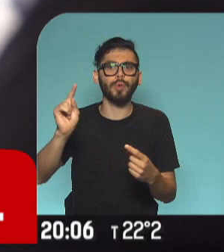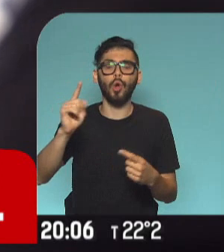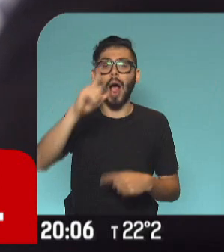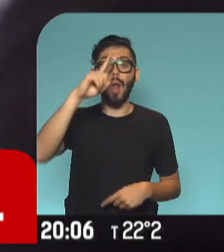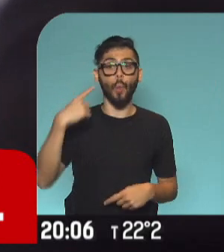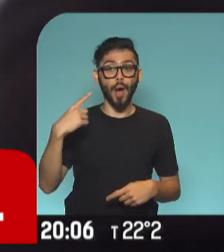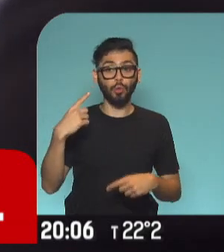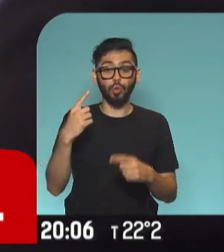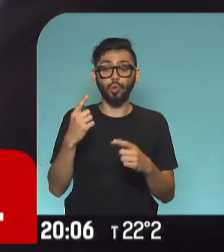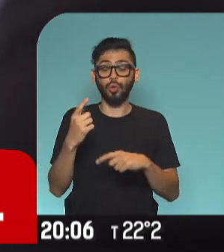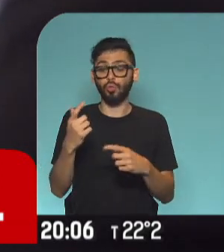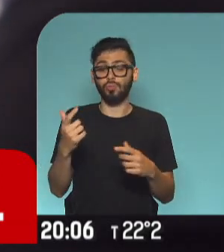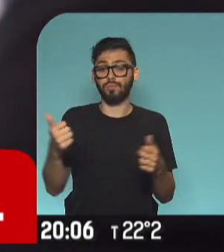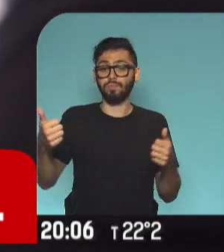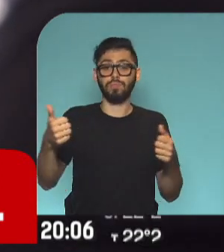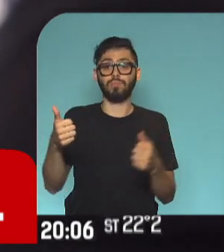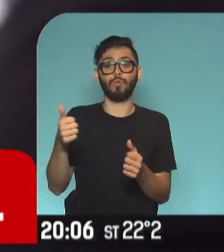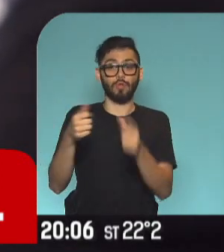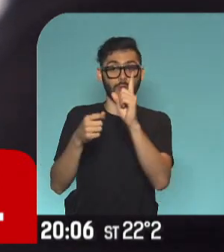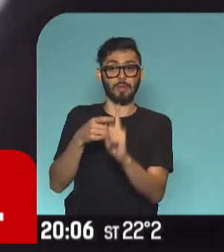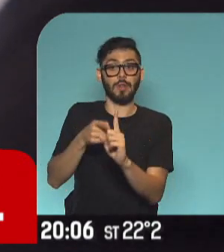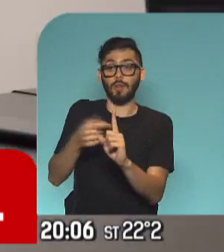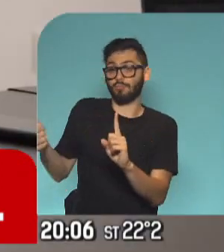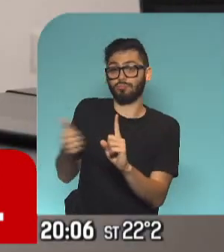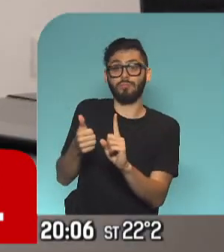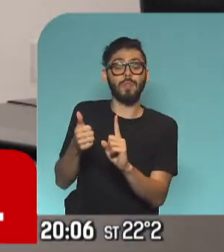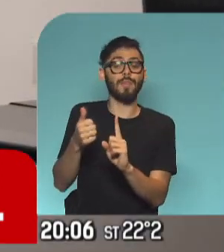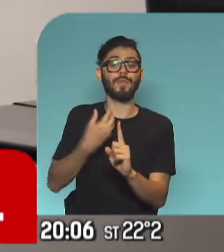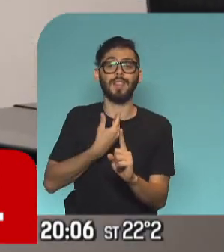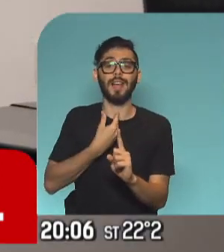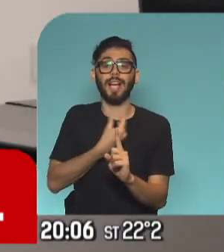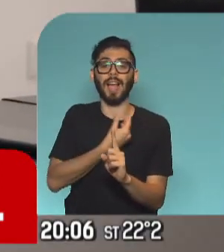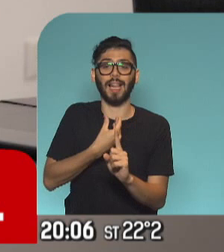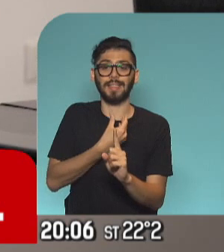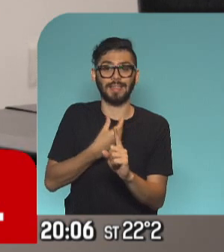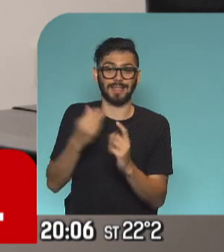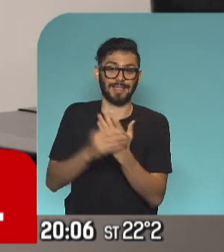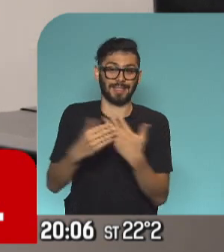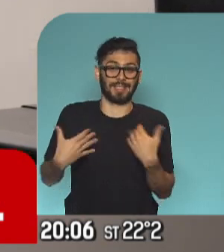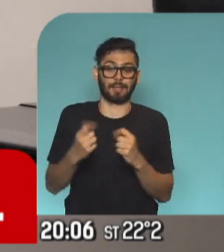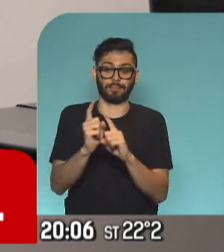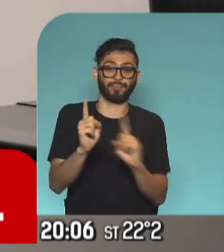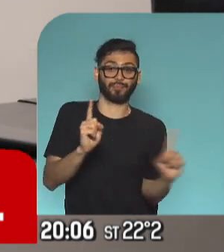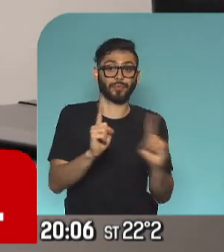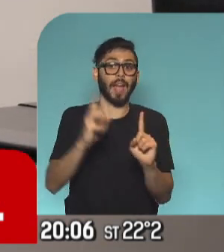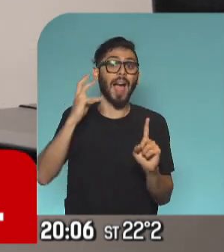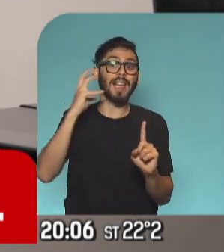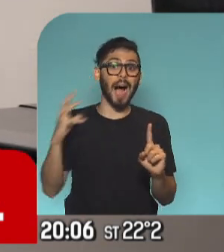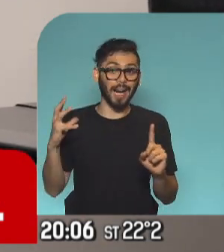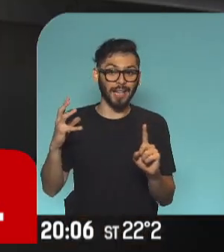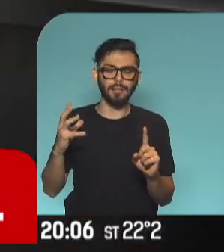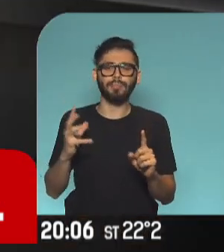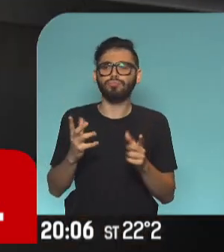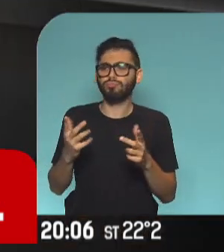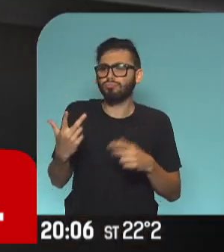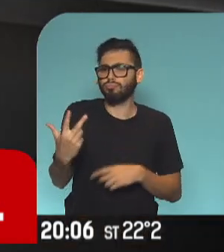sentar a su lado a Ginés González García y a Carla Bisotti, lo que quiso enfatizar es esta vacuna rusa,